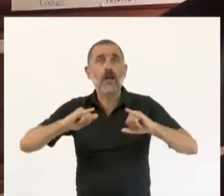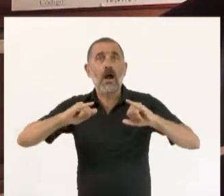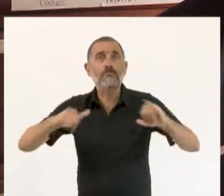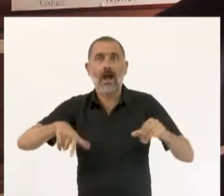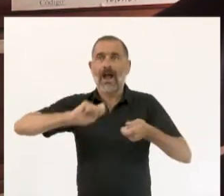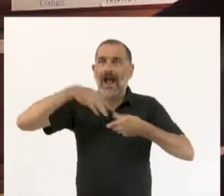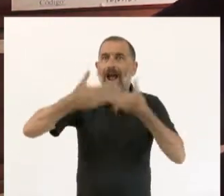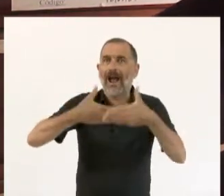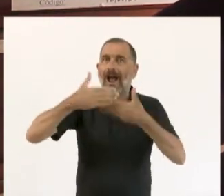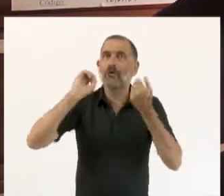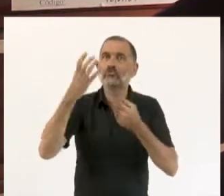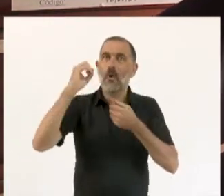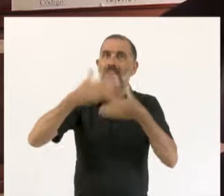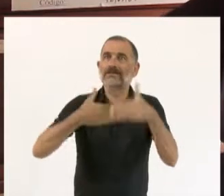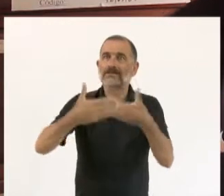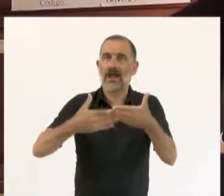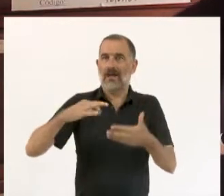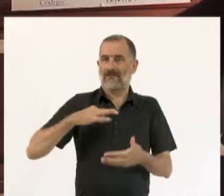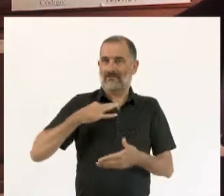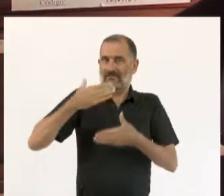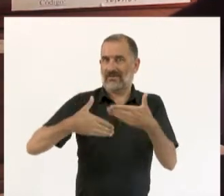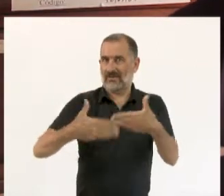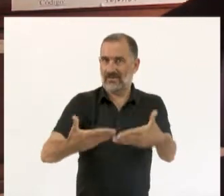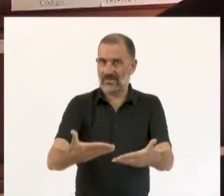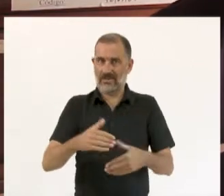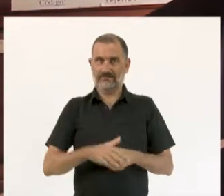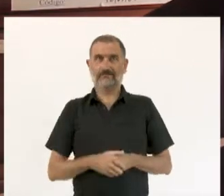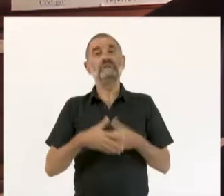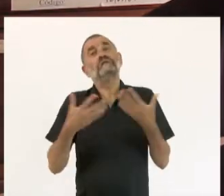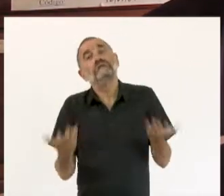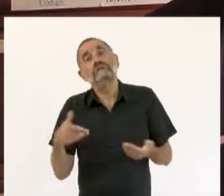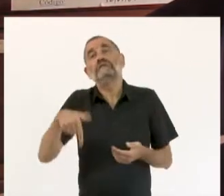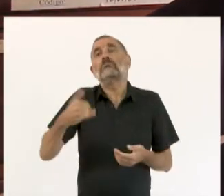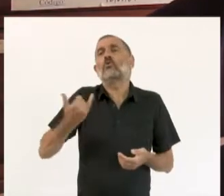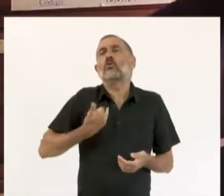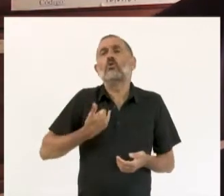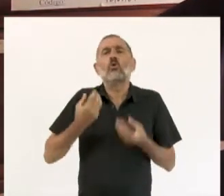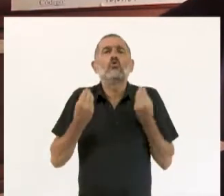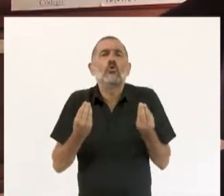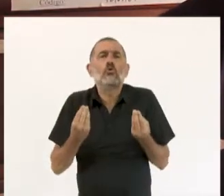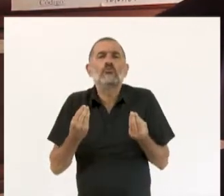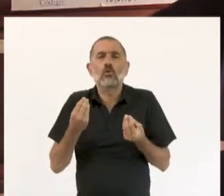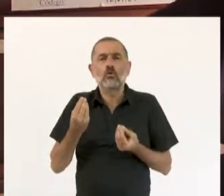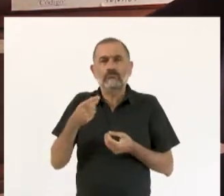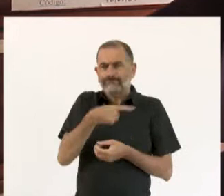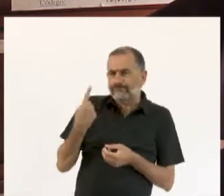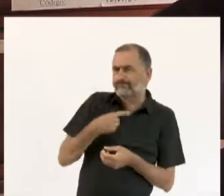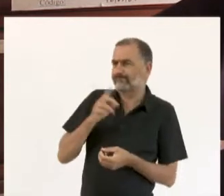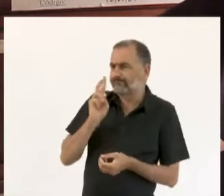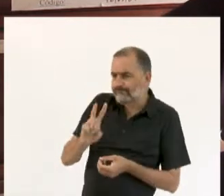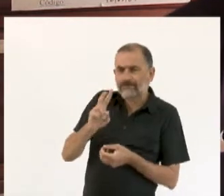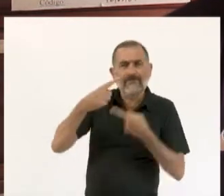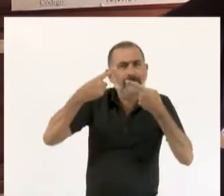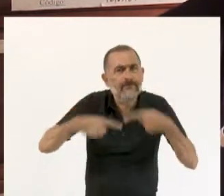confiable, por donde proviene precisamente esta información, y prácticamente te diría que en el